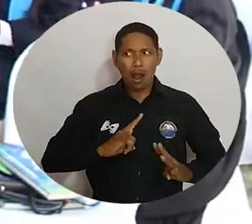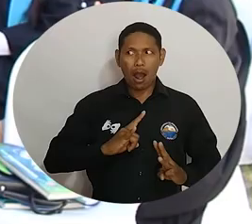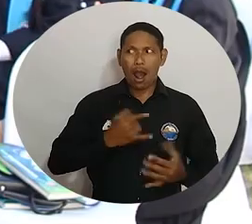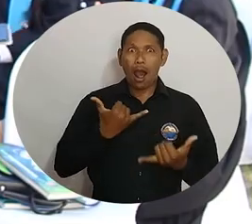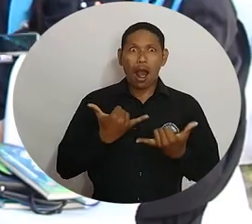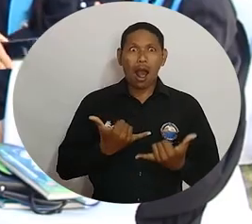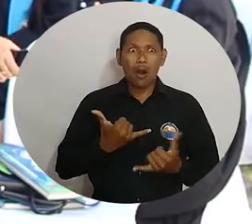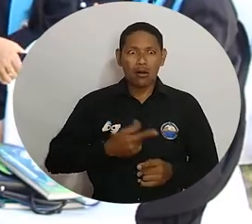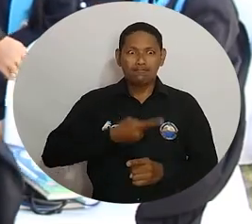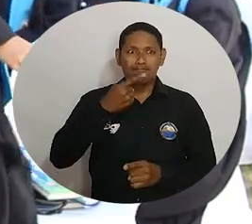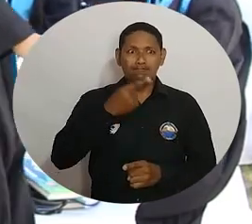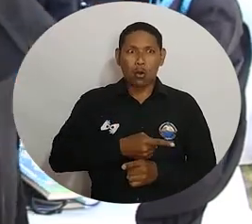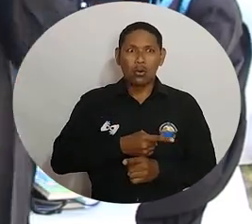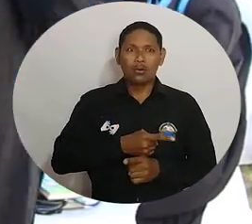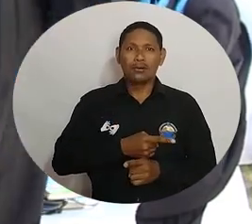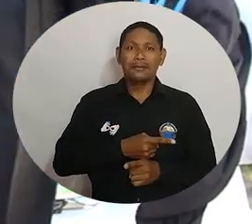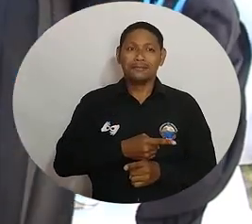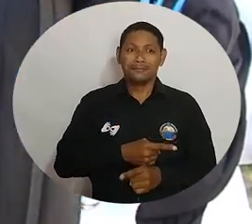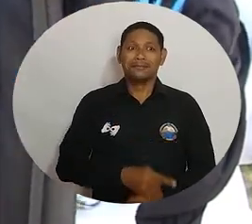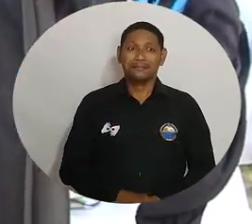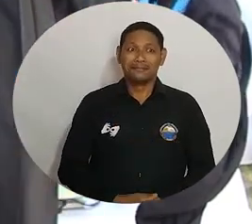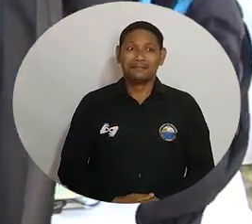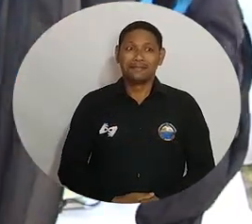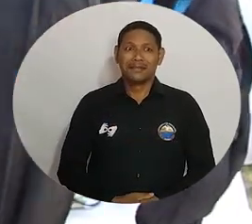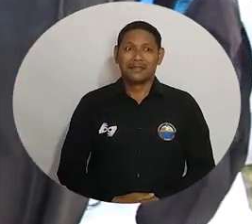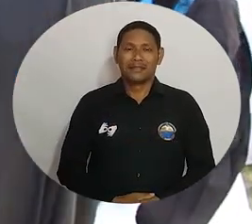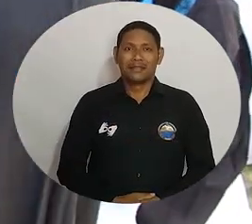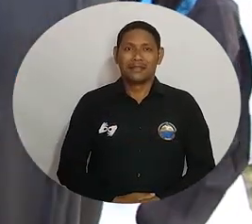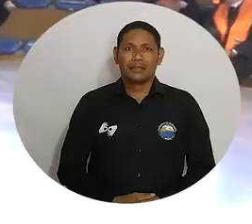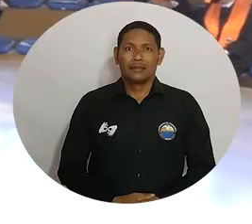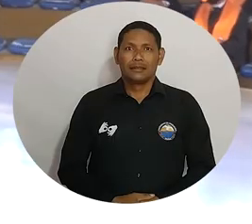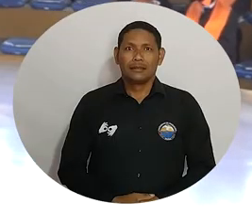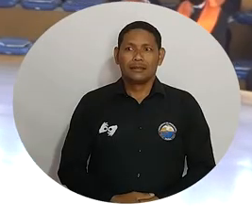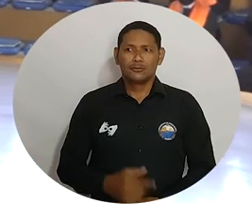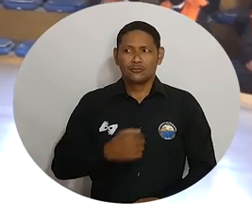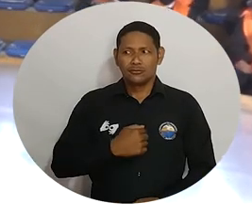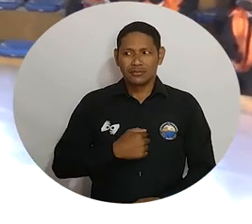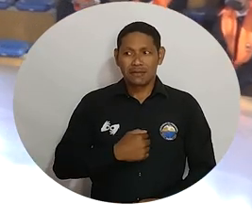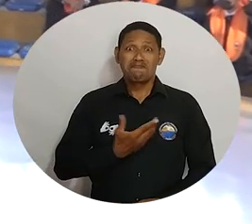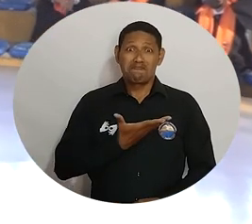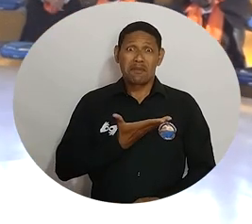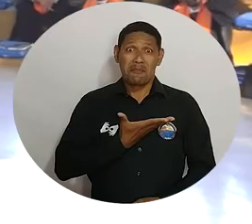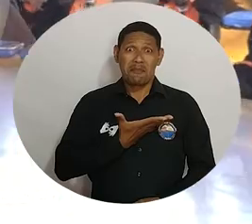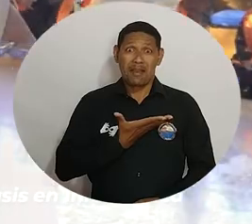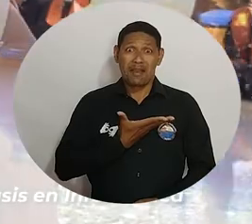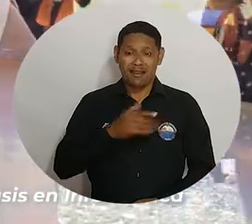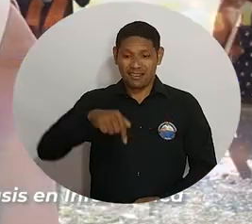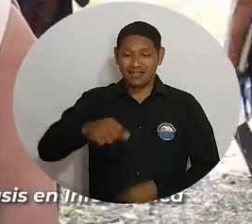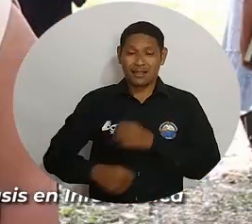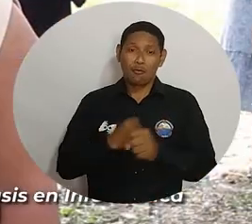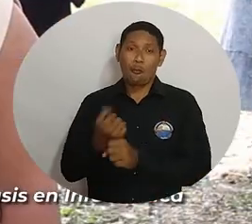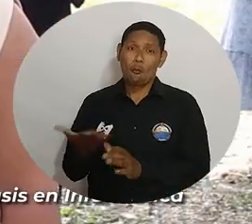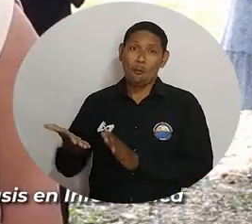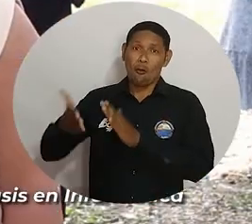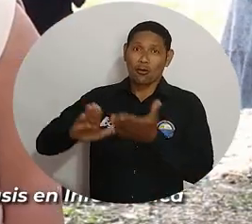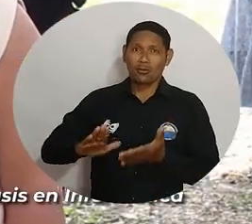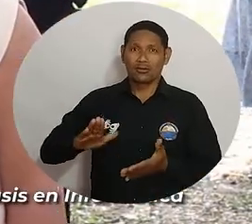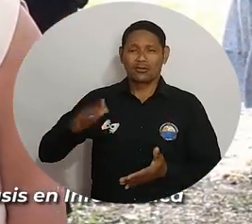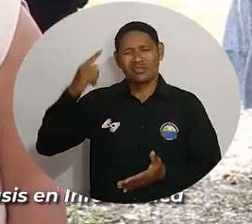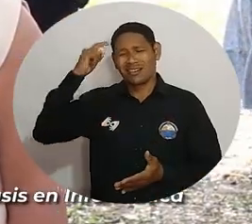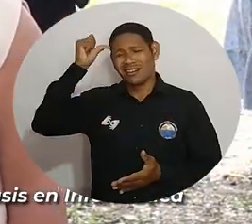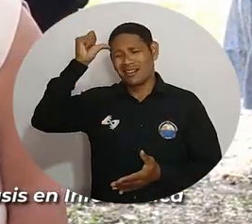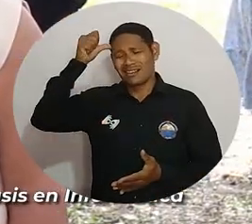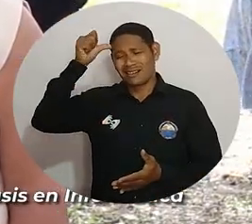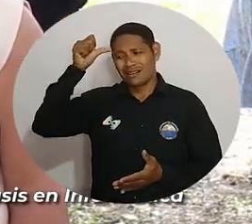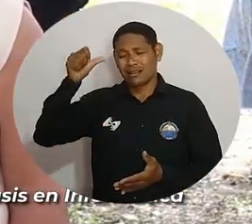esta universidad se hace realidad, se ha hecho realidad. Estoy dedicándole a mi mamá, que desafortunadamente murió este